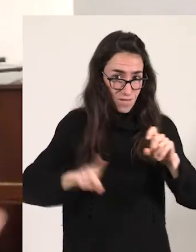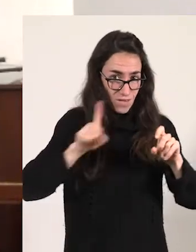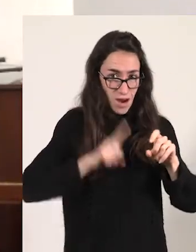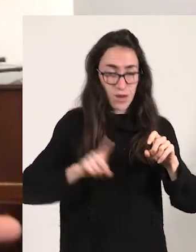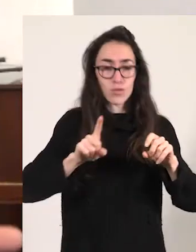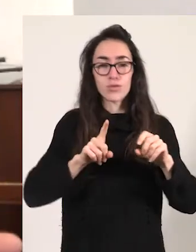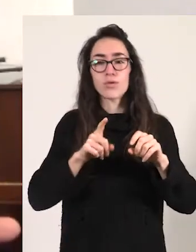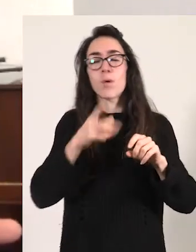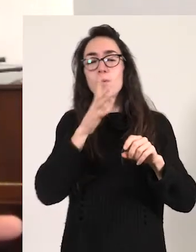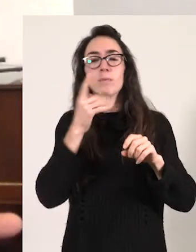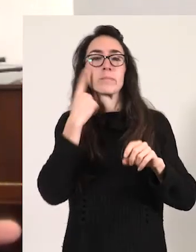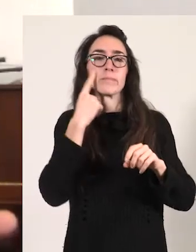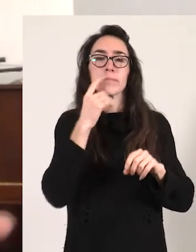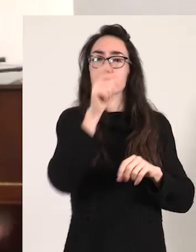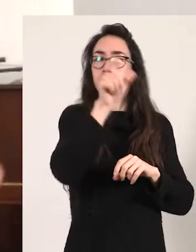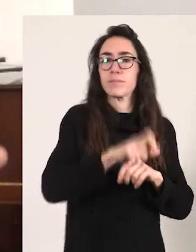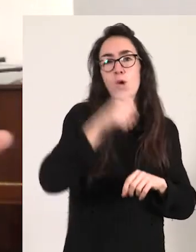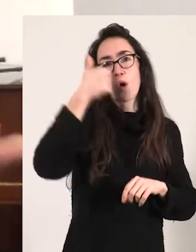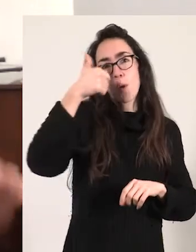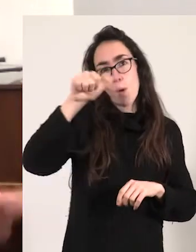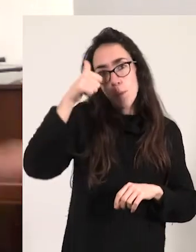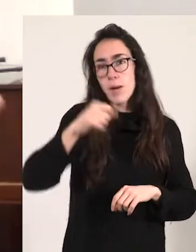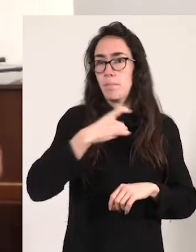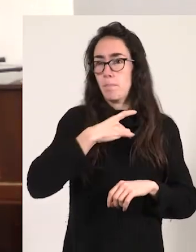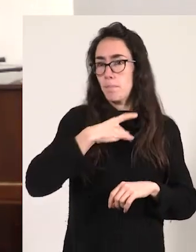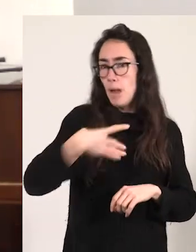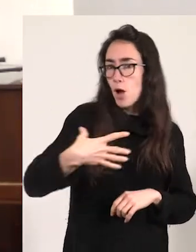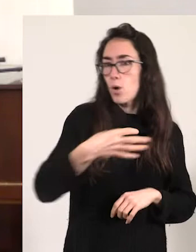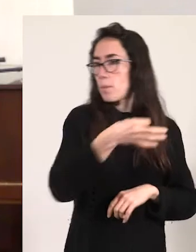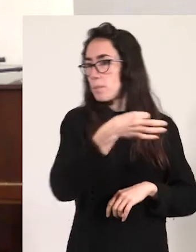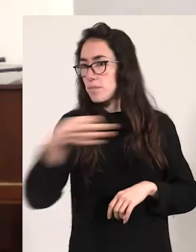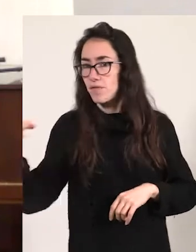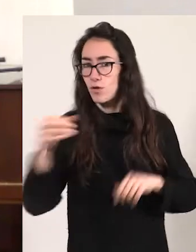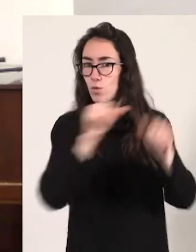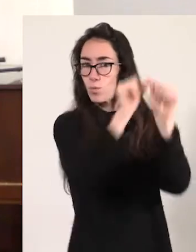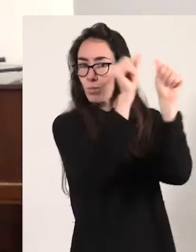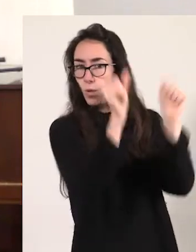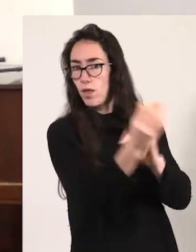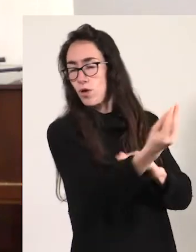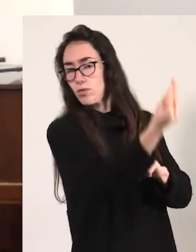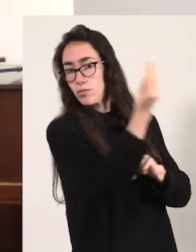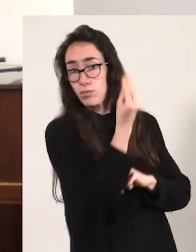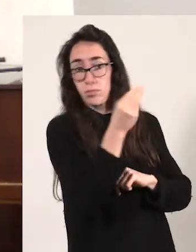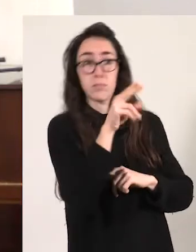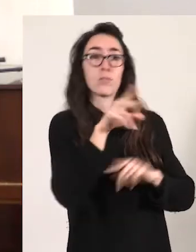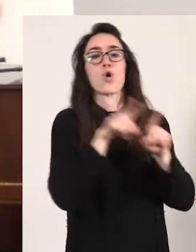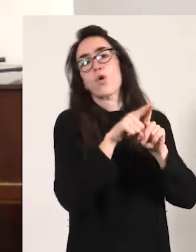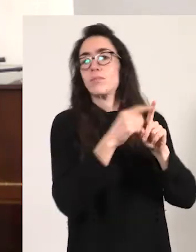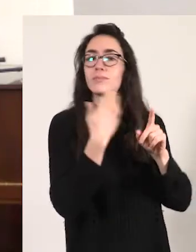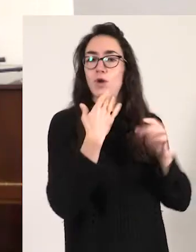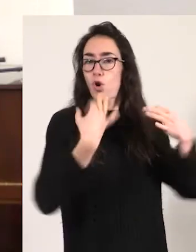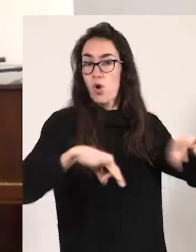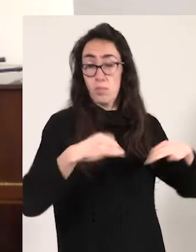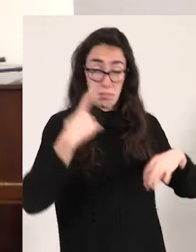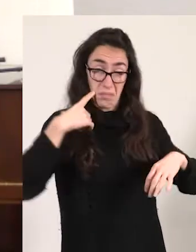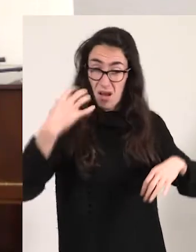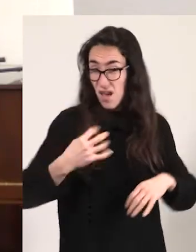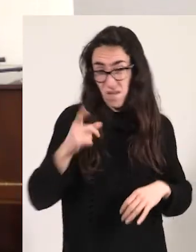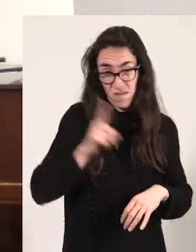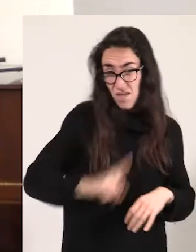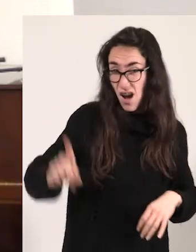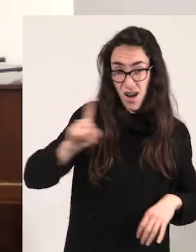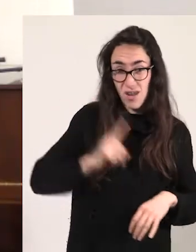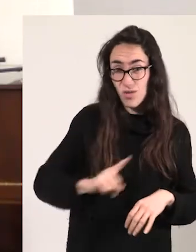normalidad que encarnan las personas, especialmente los hombres blancoperfectos, ¿no? Blancoperfectos, un paradigma de normalidad